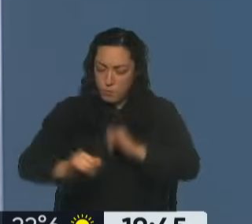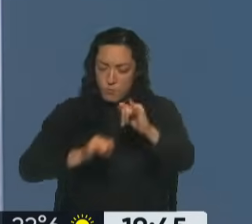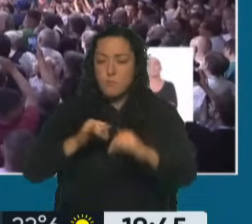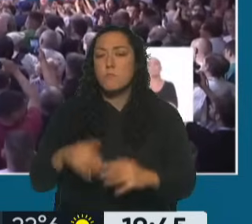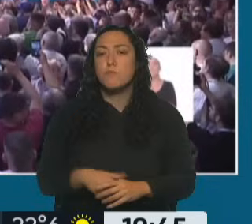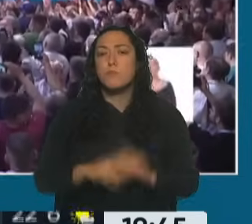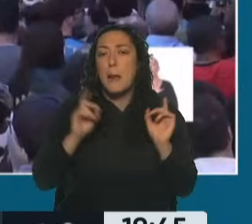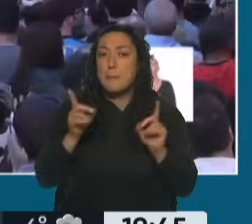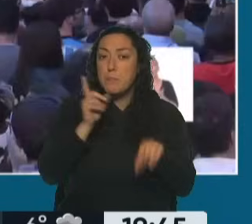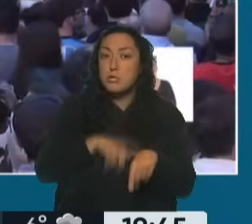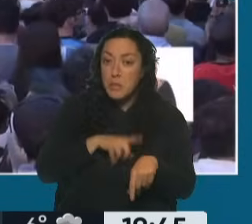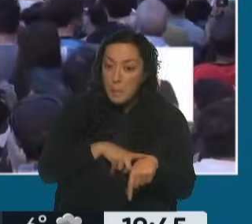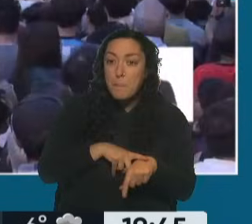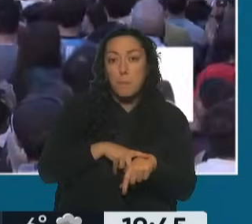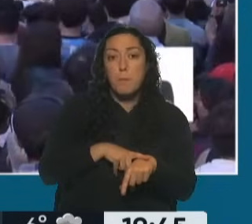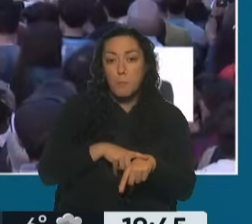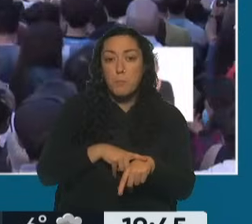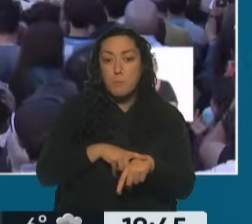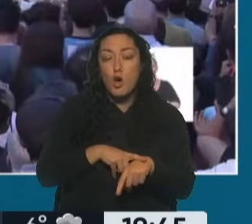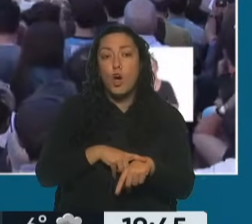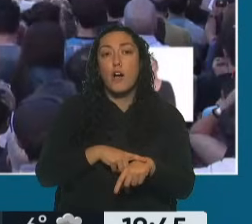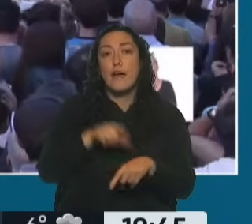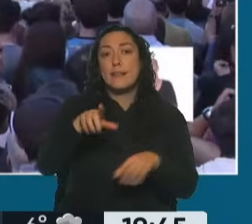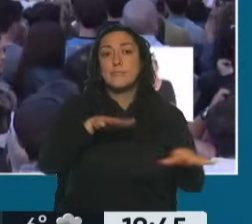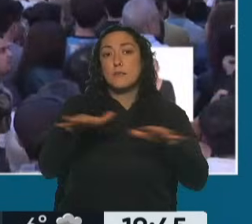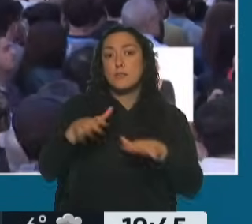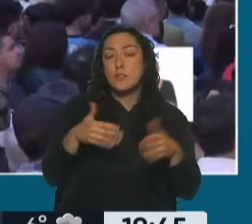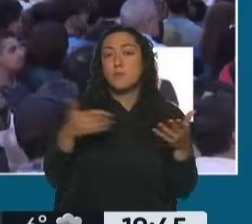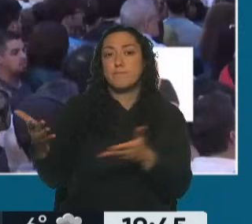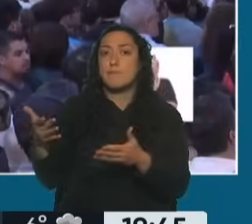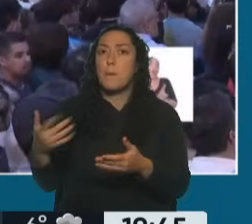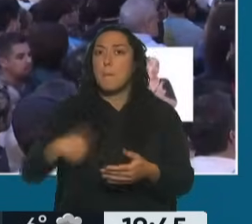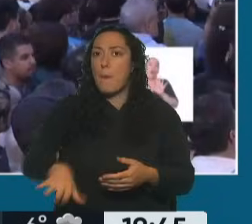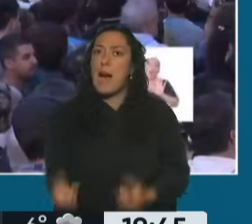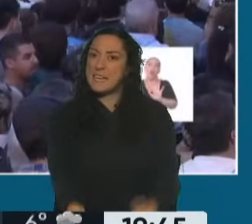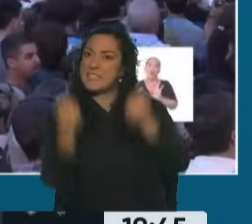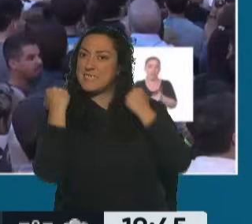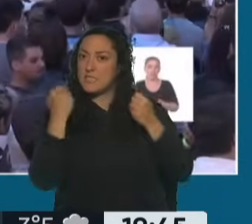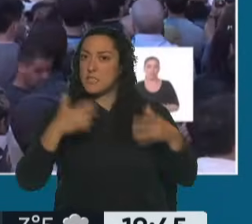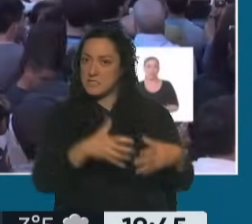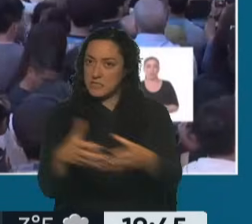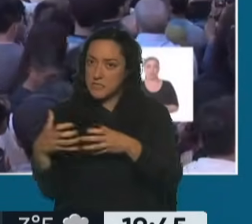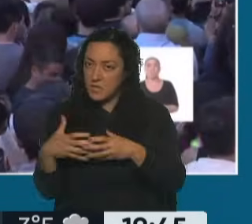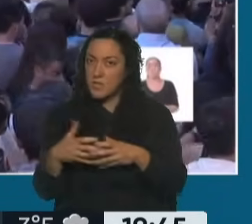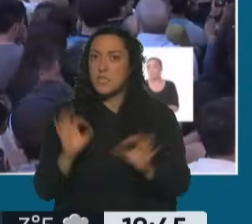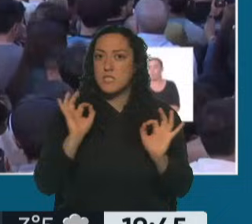y al mismo tiempo, bueno, presentó una escena donde habrá resistencias. ¿No? Digamos, o sea, una conciencia clara de las resistencias. Y habrá